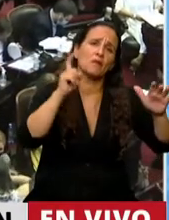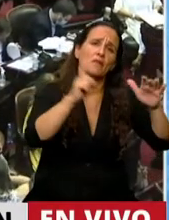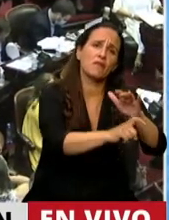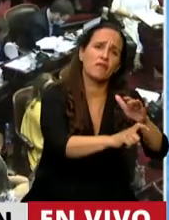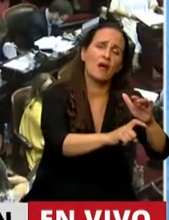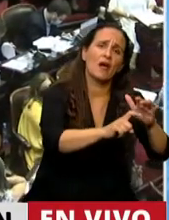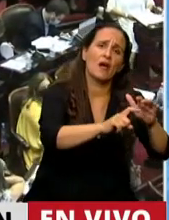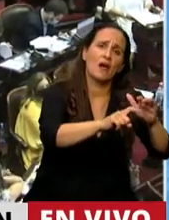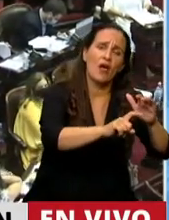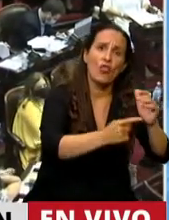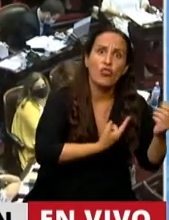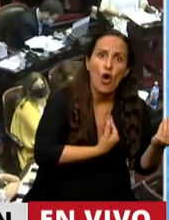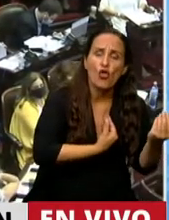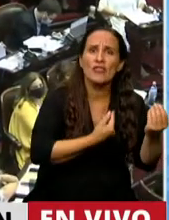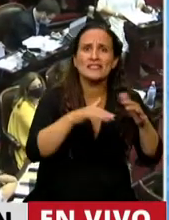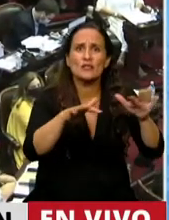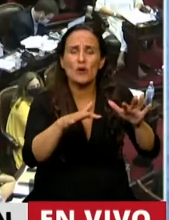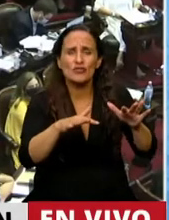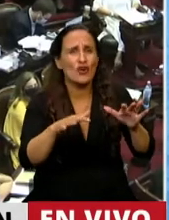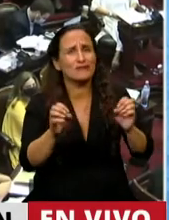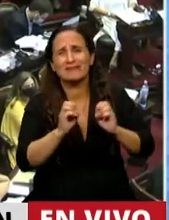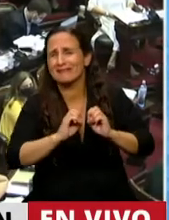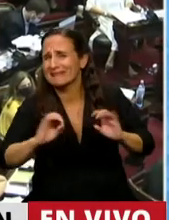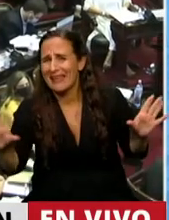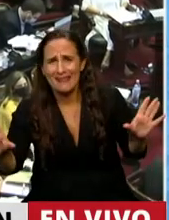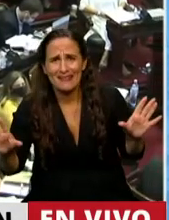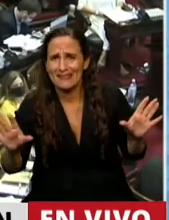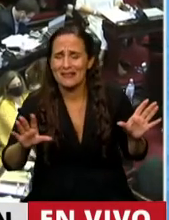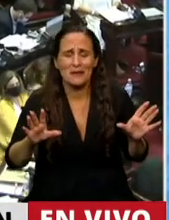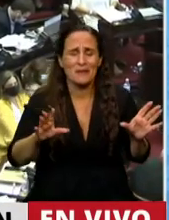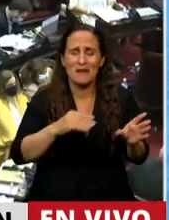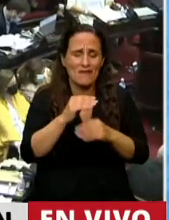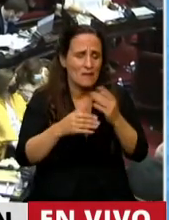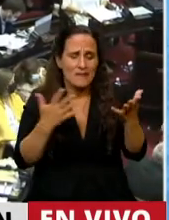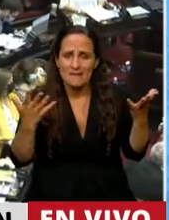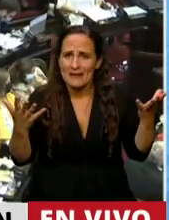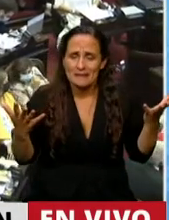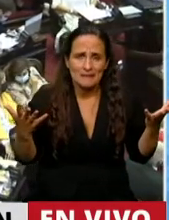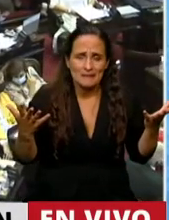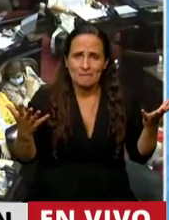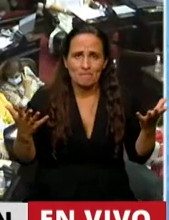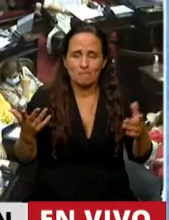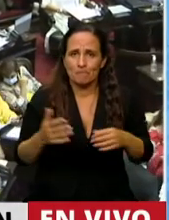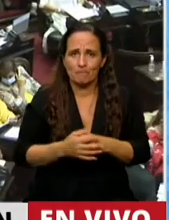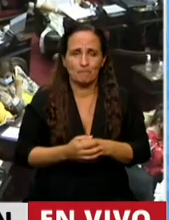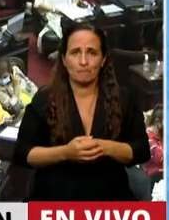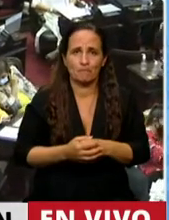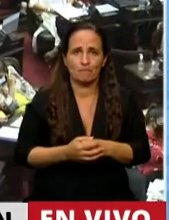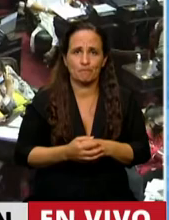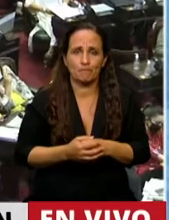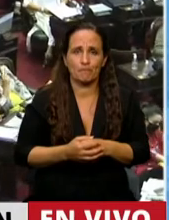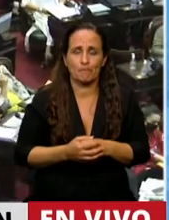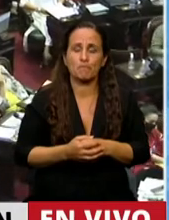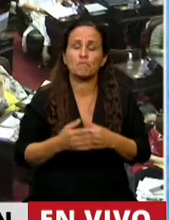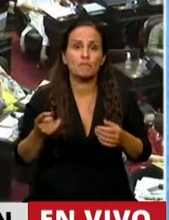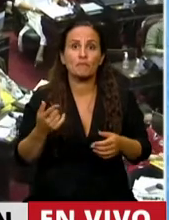eventos indeseables, injustos e inmerecidos para las familias. Señora presidenta, otorgar